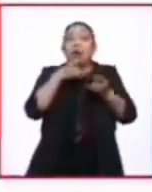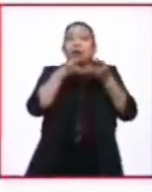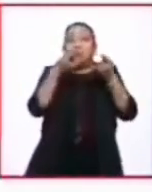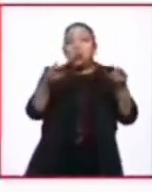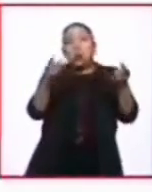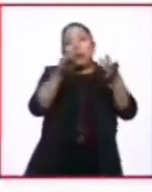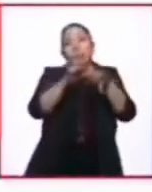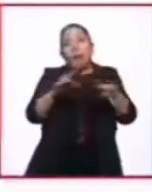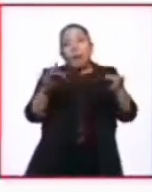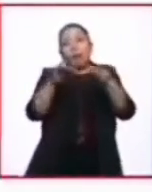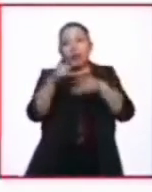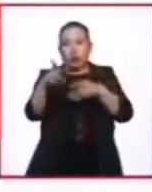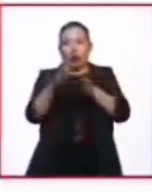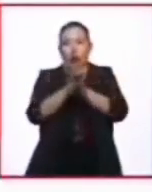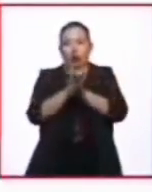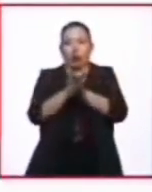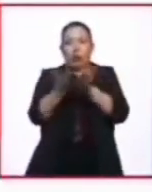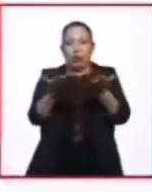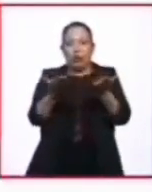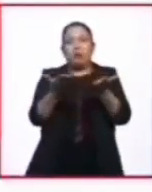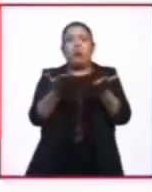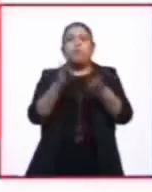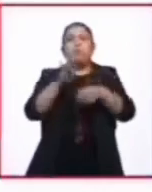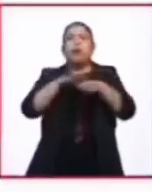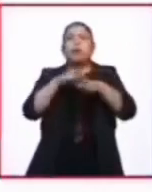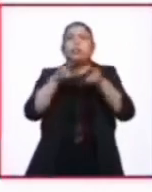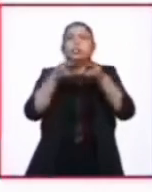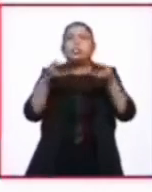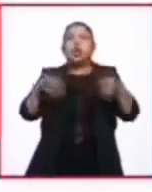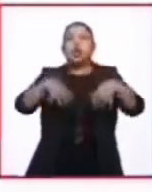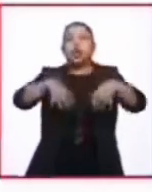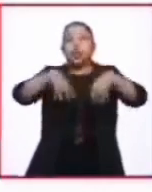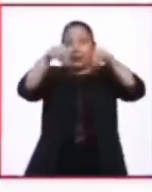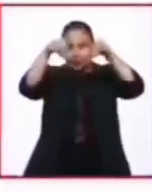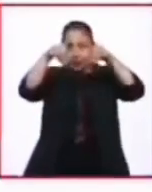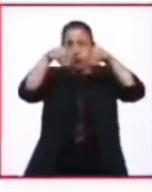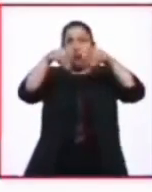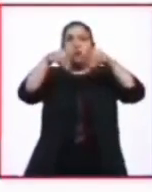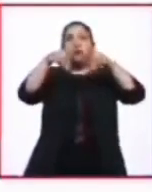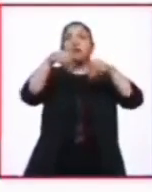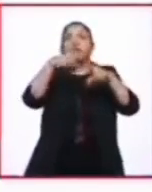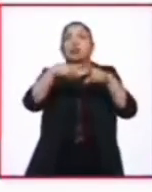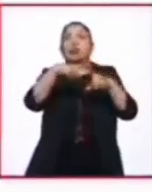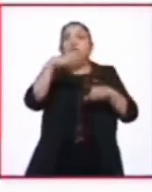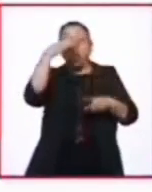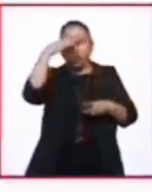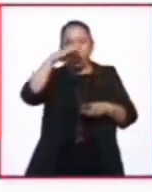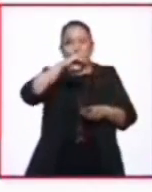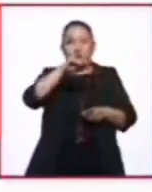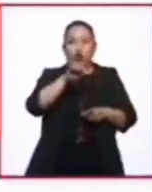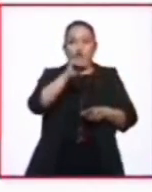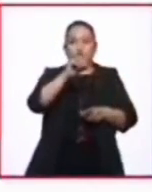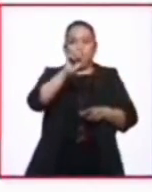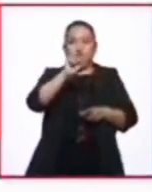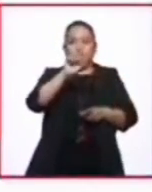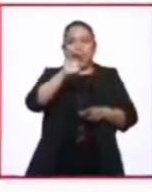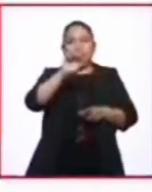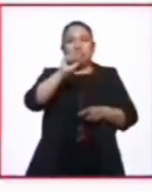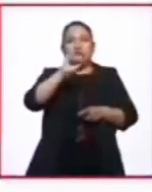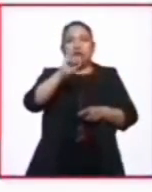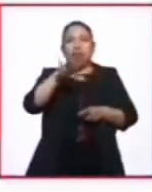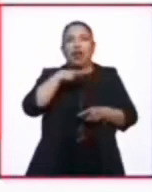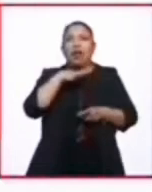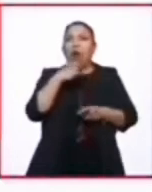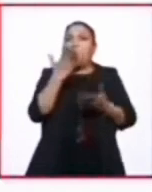crónica, su libro se basa sobre todo en la historia del circo. En el caso de don José Soledad Aicardo, no